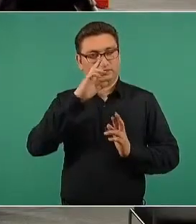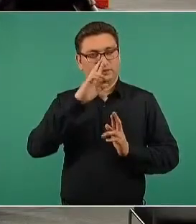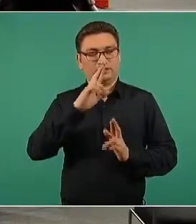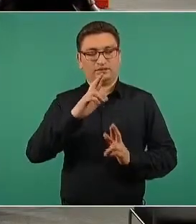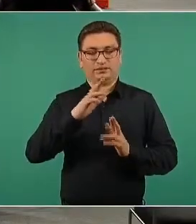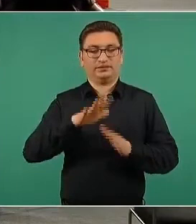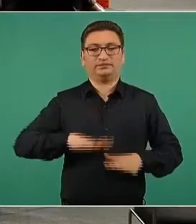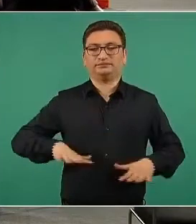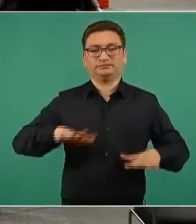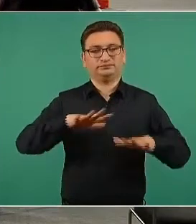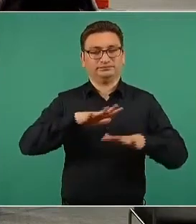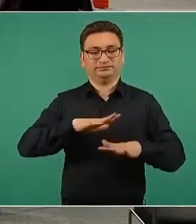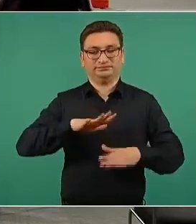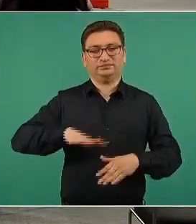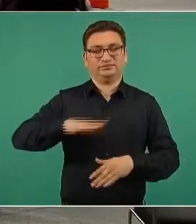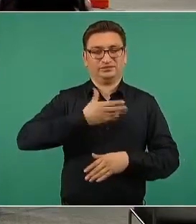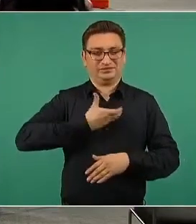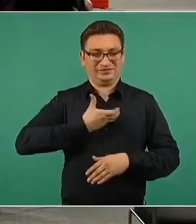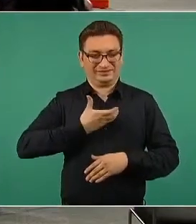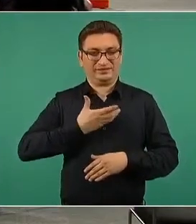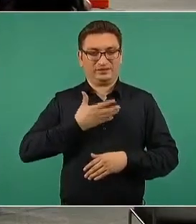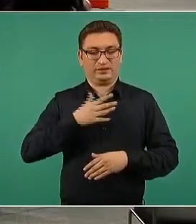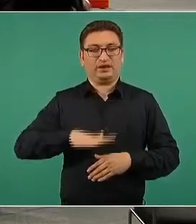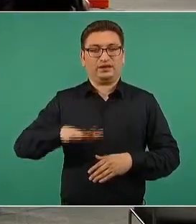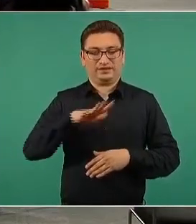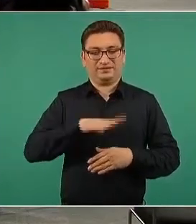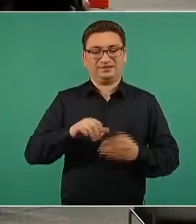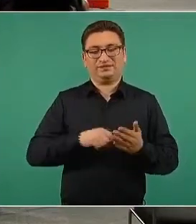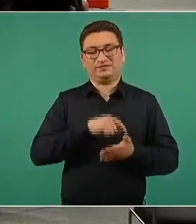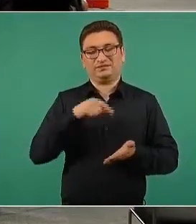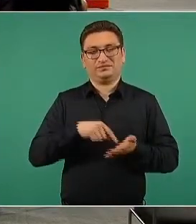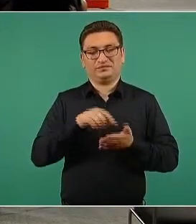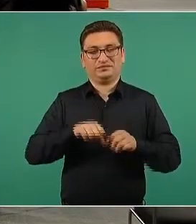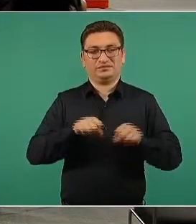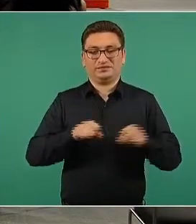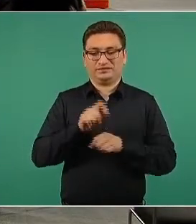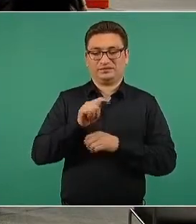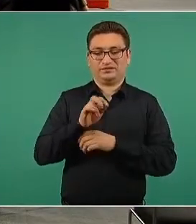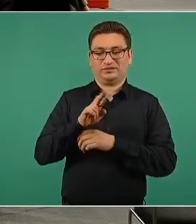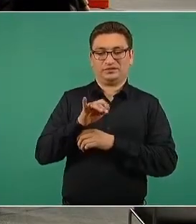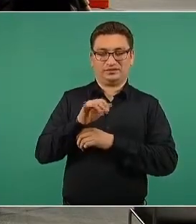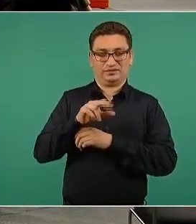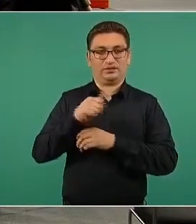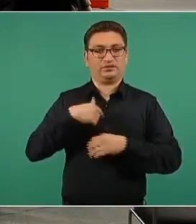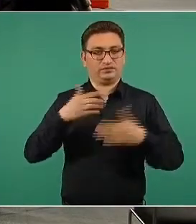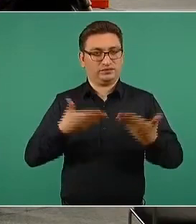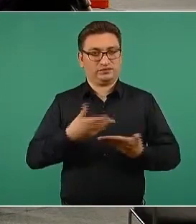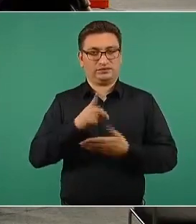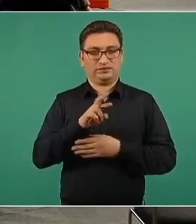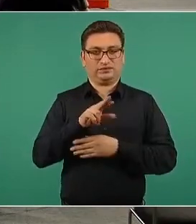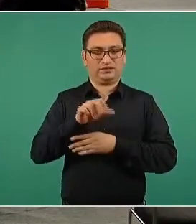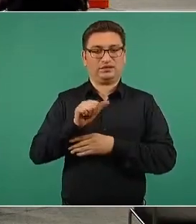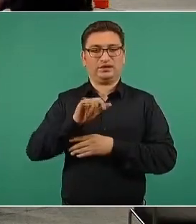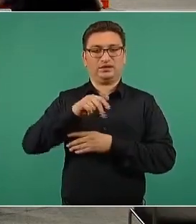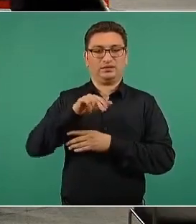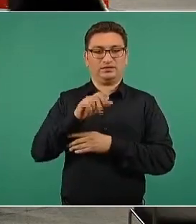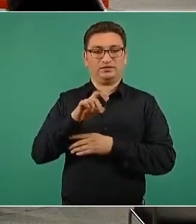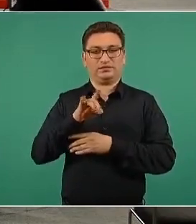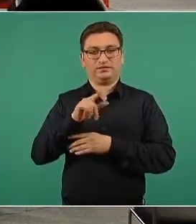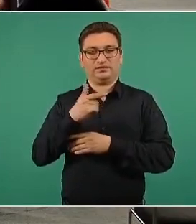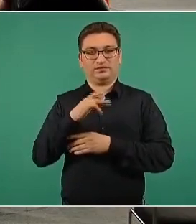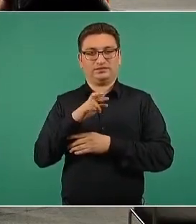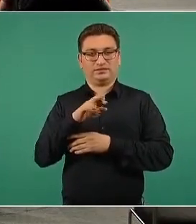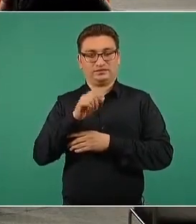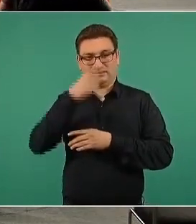desde Palacio Nacional, aquí en el Salón Tesorería. Me presento nuevamente con ustedes, doctora Ana de la Garza Barroso, directora